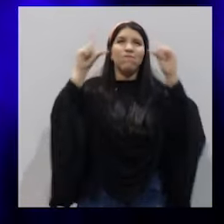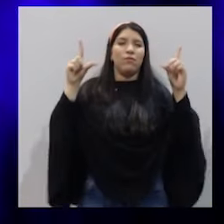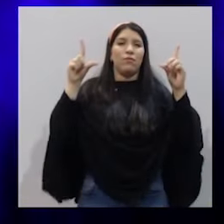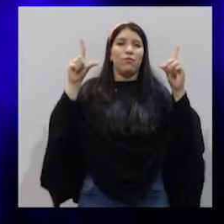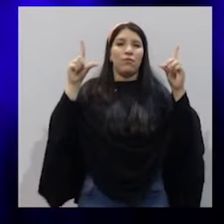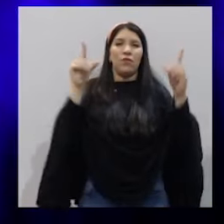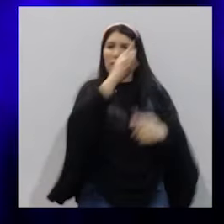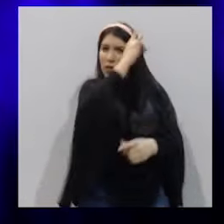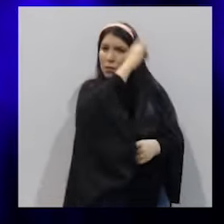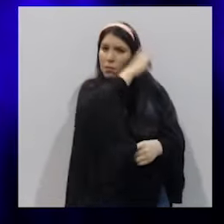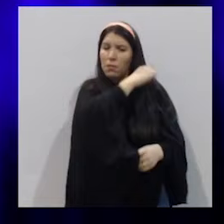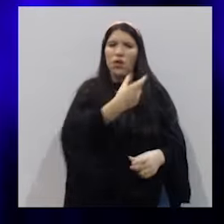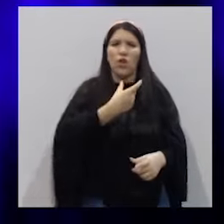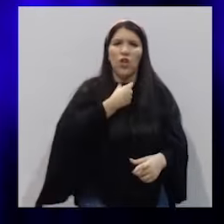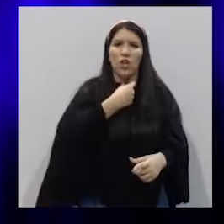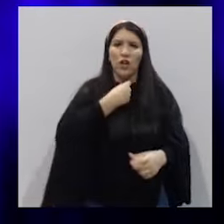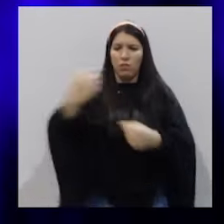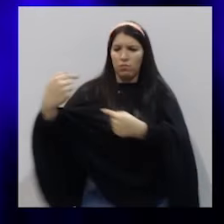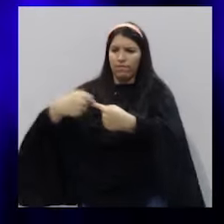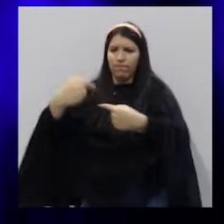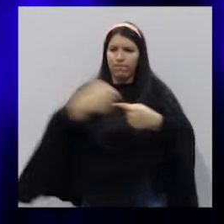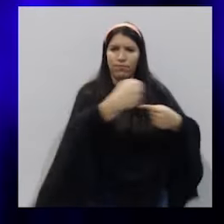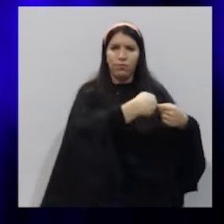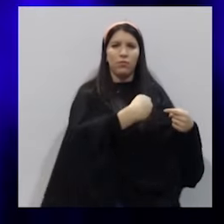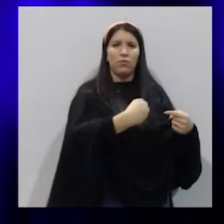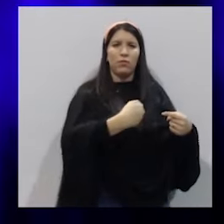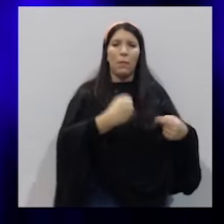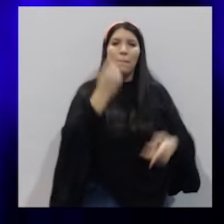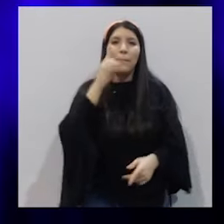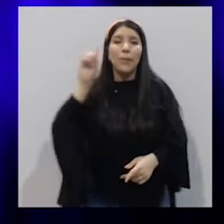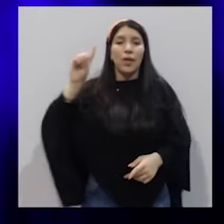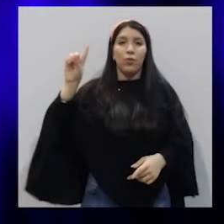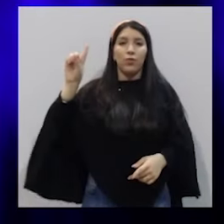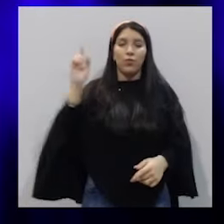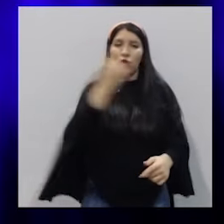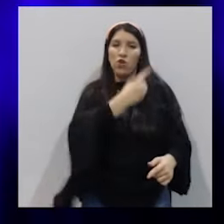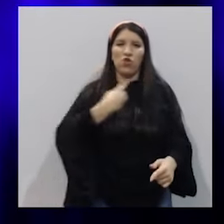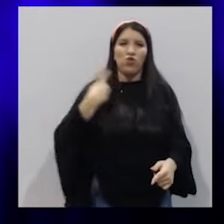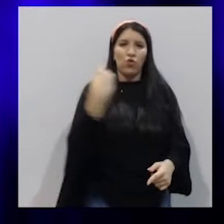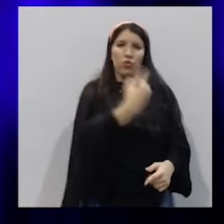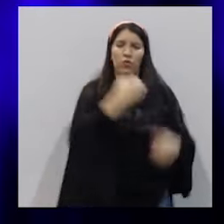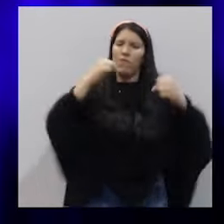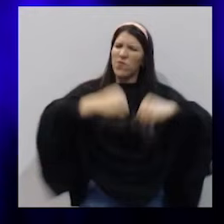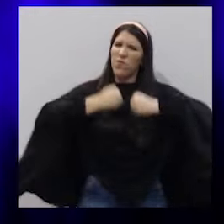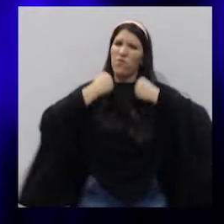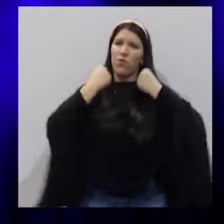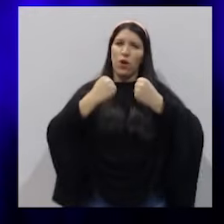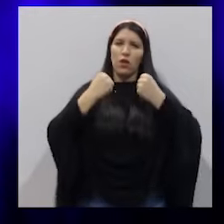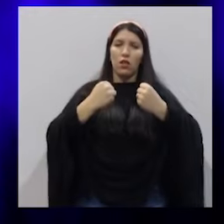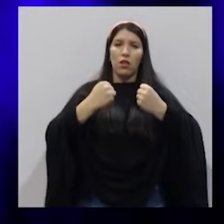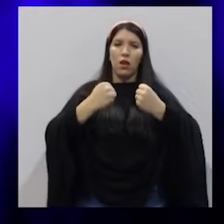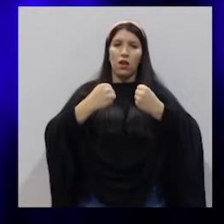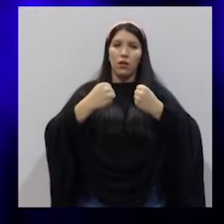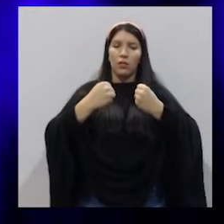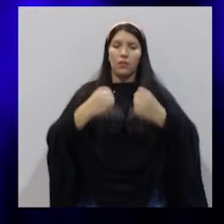de una y de otra manera de afectar tu vida espiritual interior de hacer que tu vida espiritual sea débil